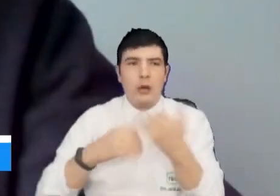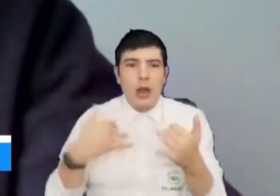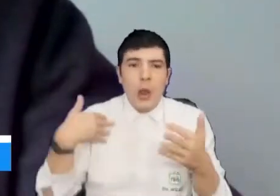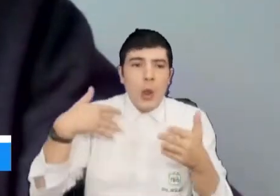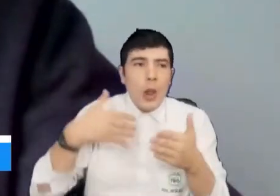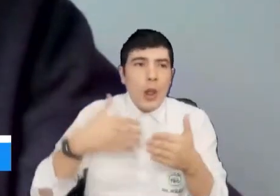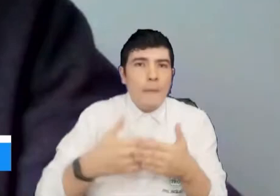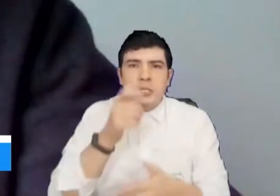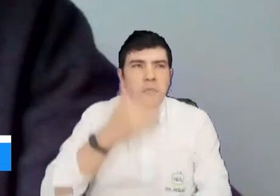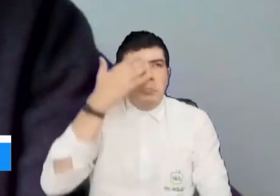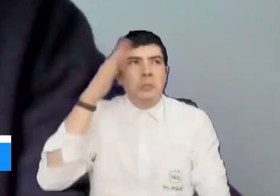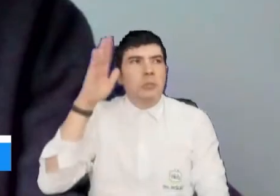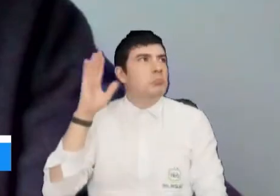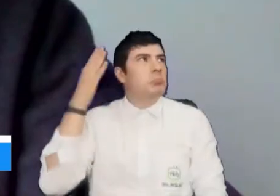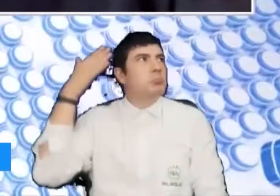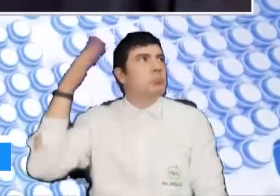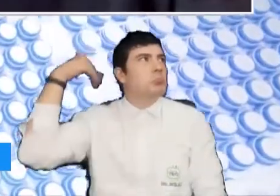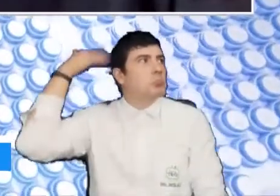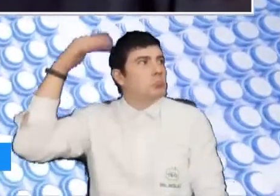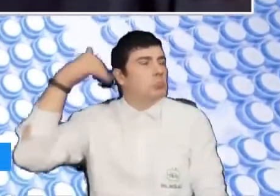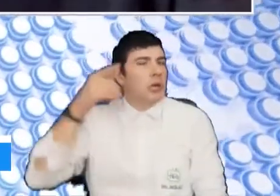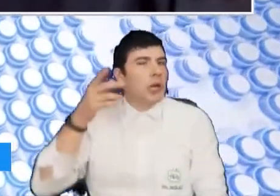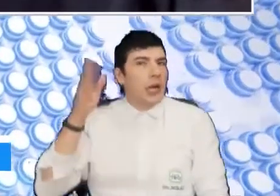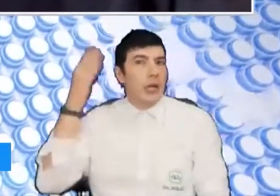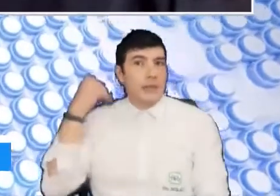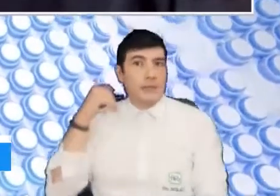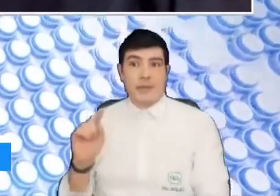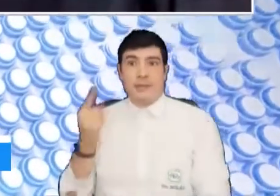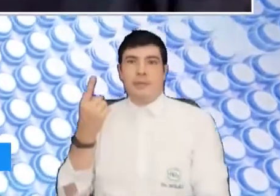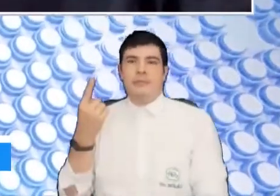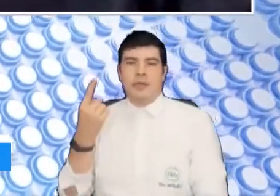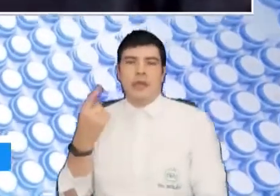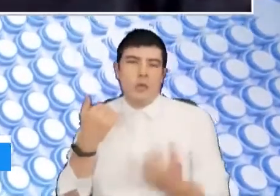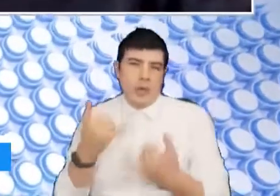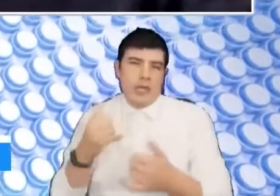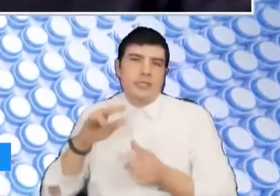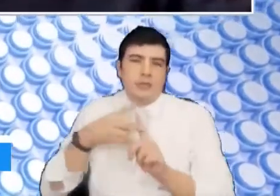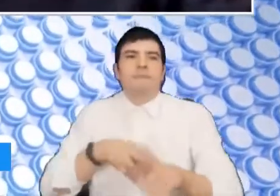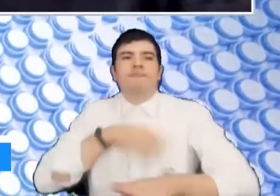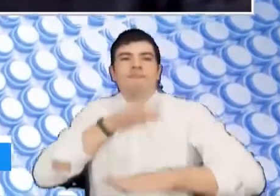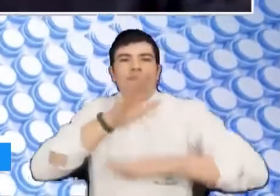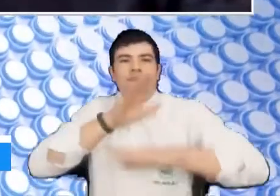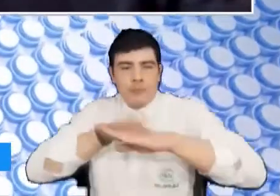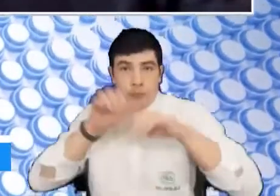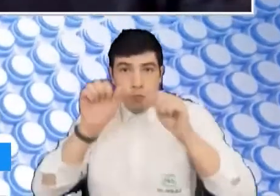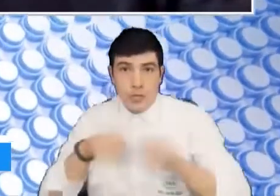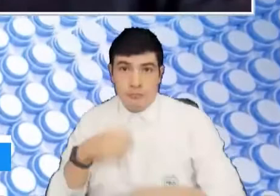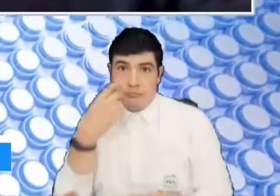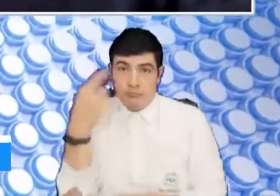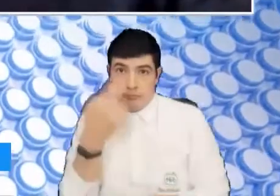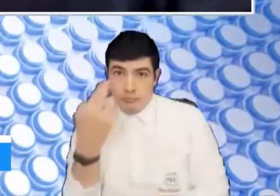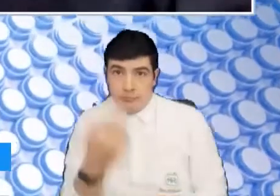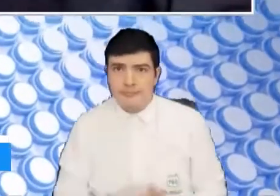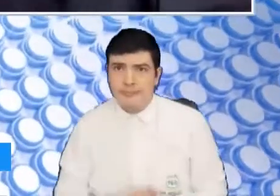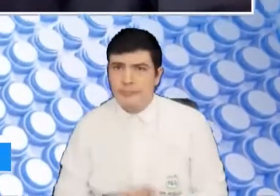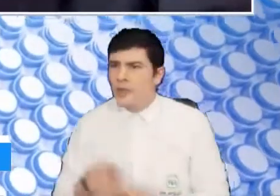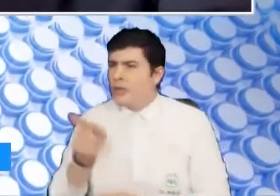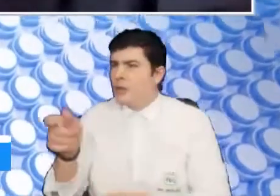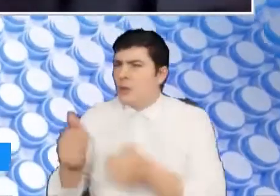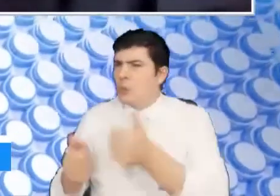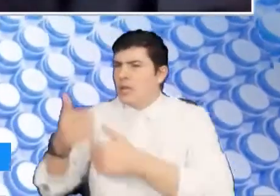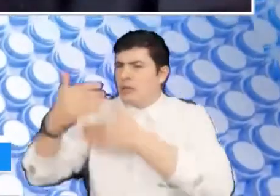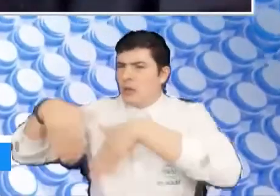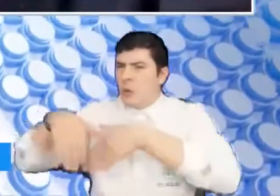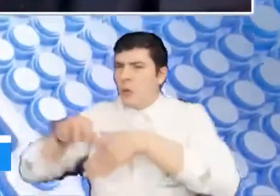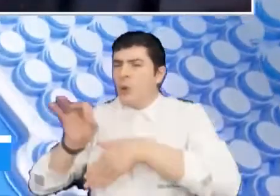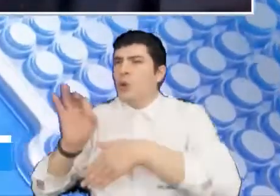Hablando también de las líneas habilitadas, subdirector, ¿cuáles son estas líneas de atención que están habilitadas para las personas que de pronto tengan alguna inquietud? ¿A dónde se